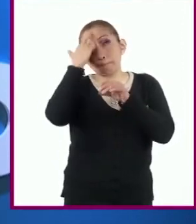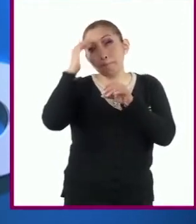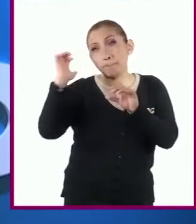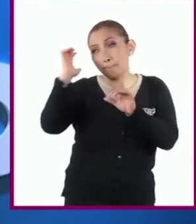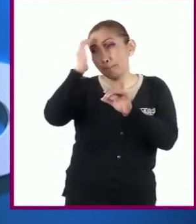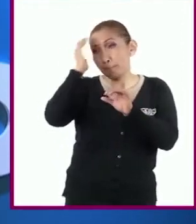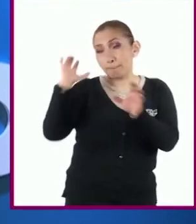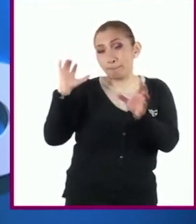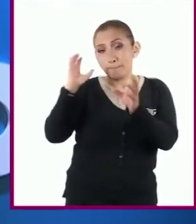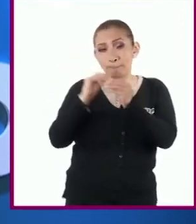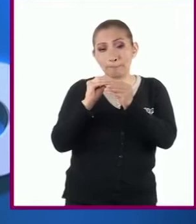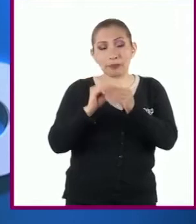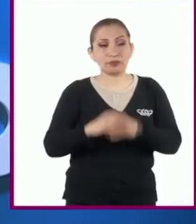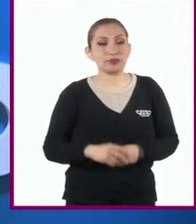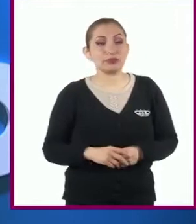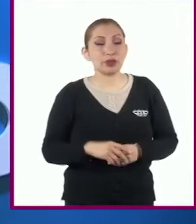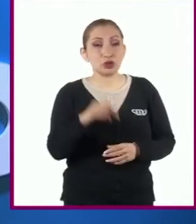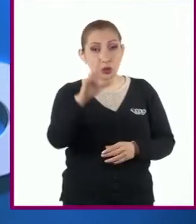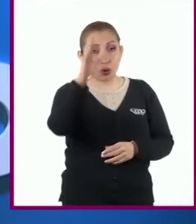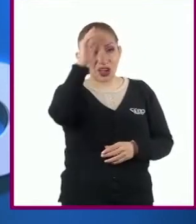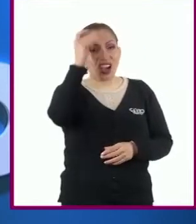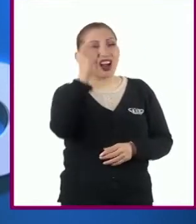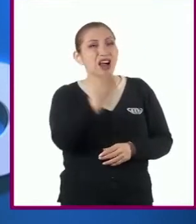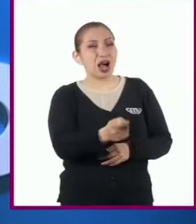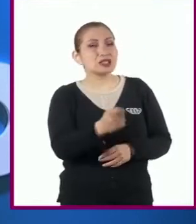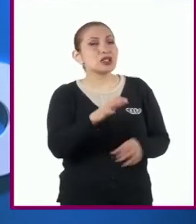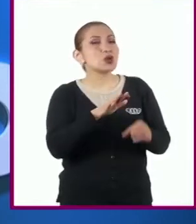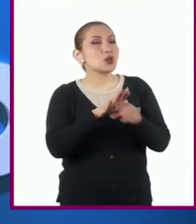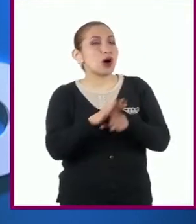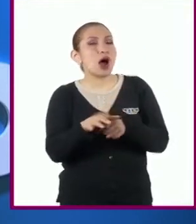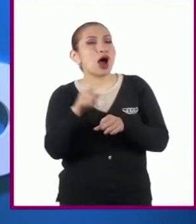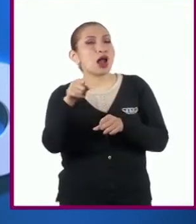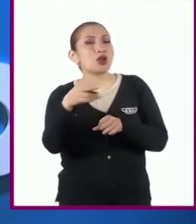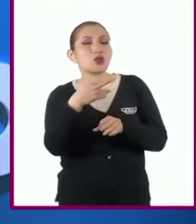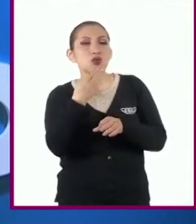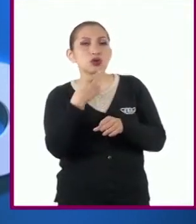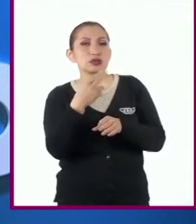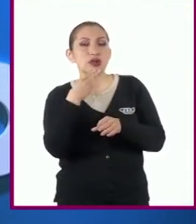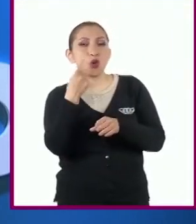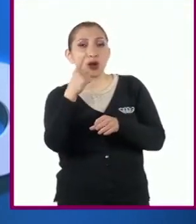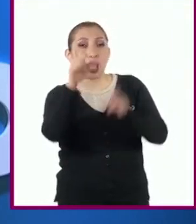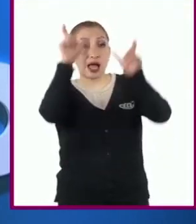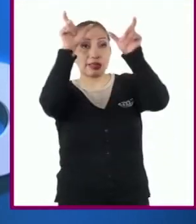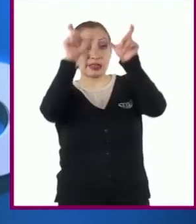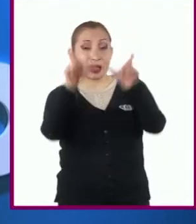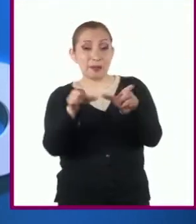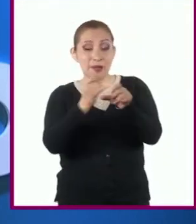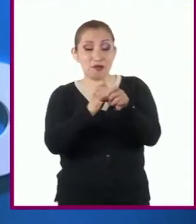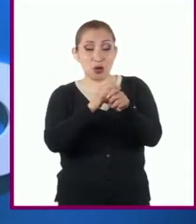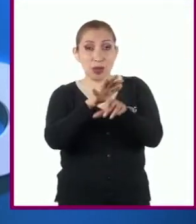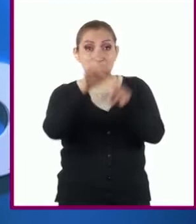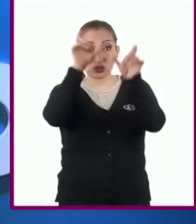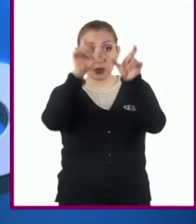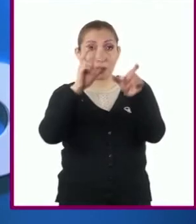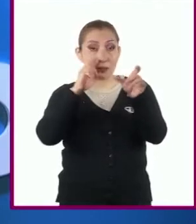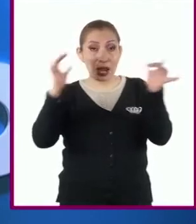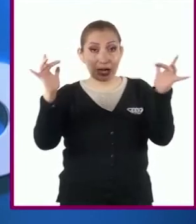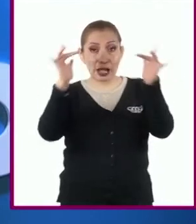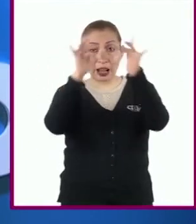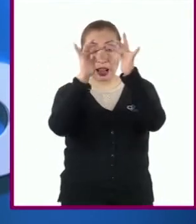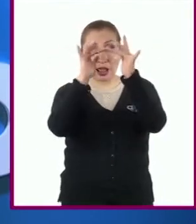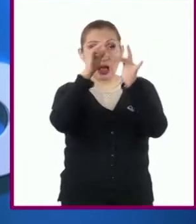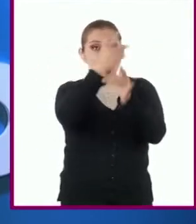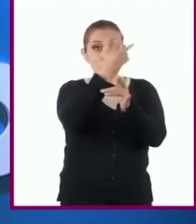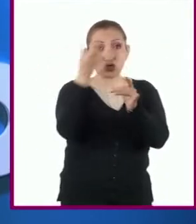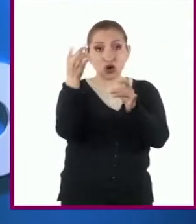conocimiento. ¿Recuerdan qué es y cuál es la utilidad de una tabla de datos para establecer la relación